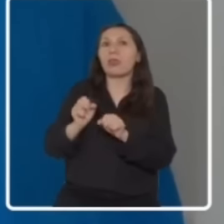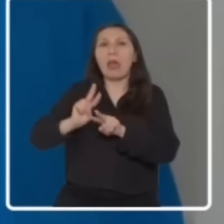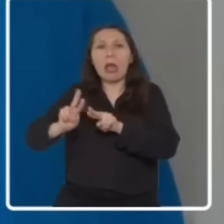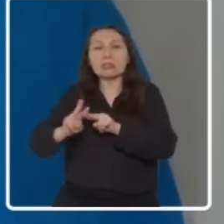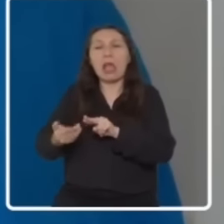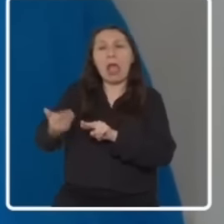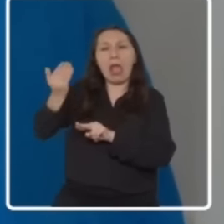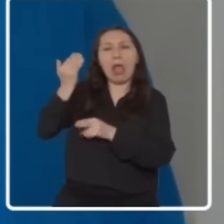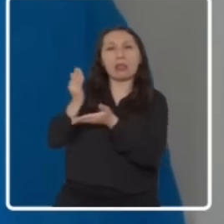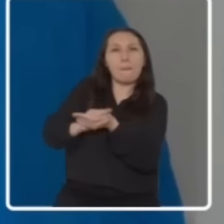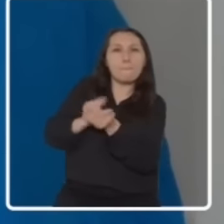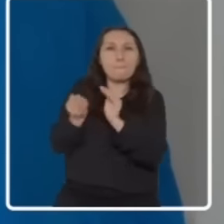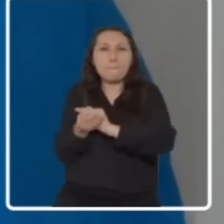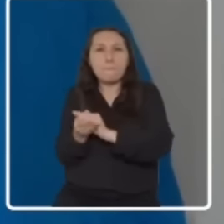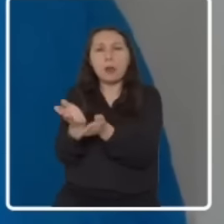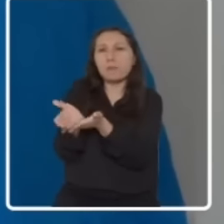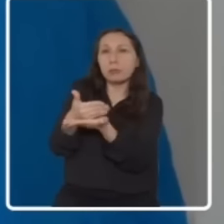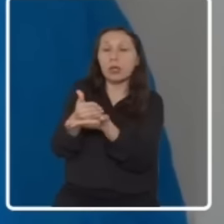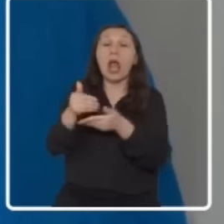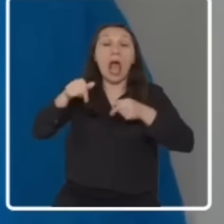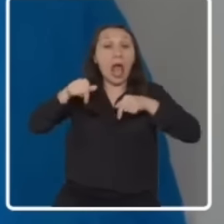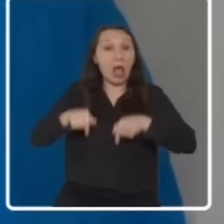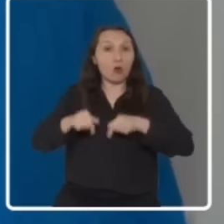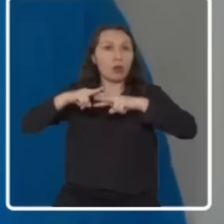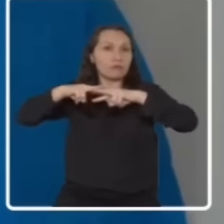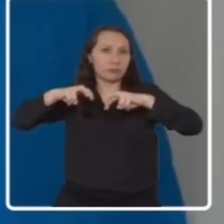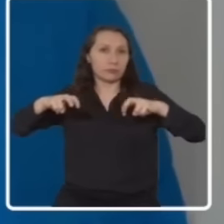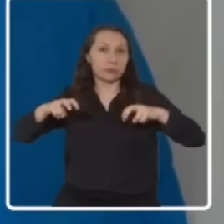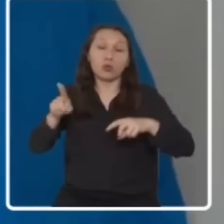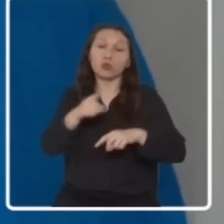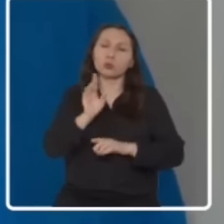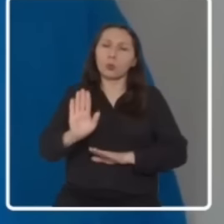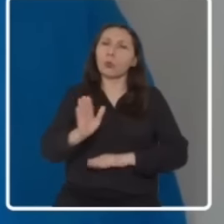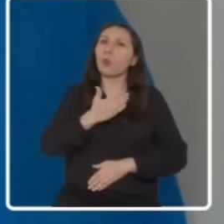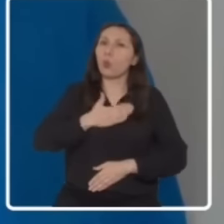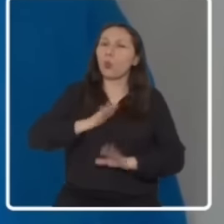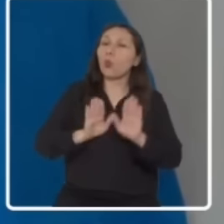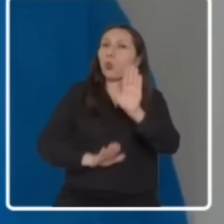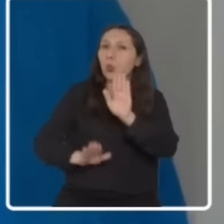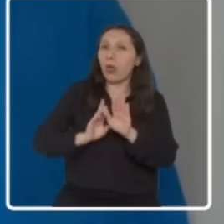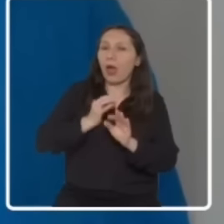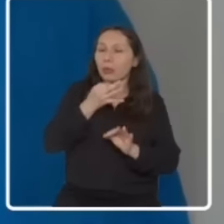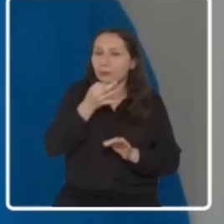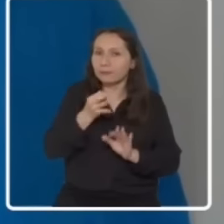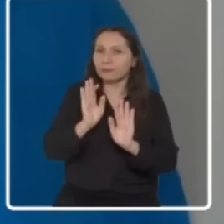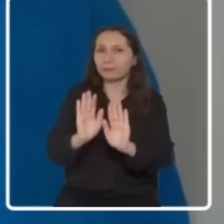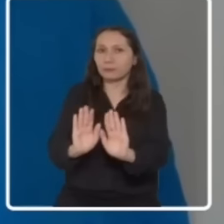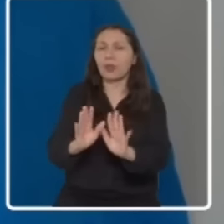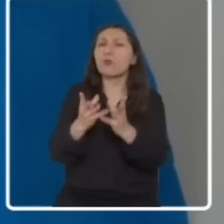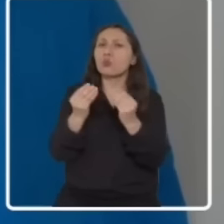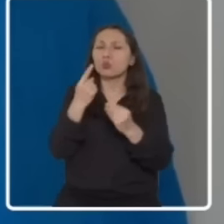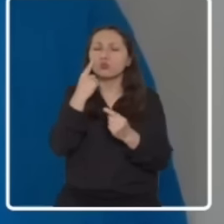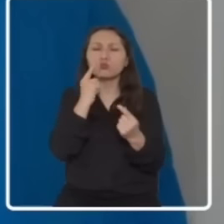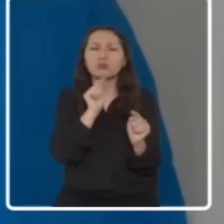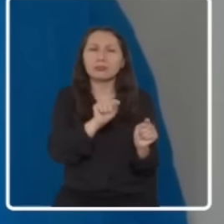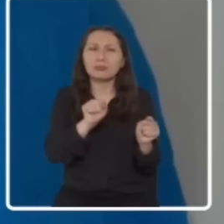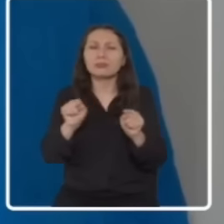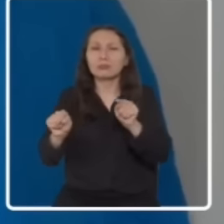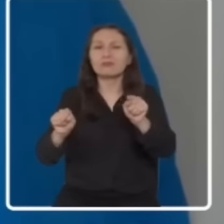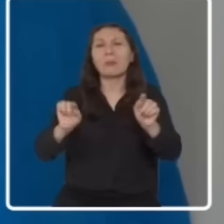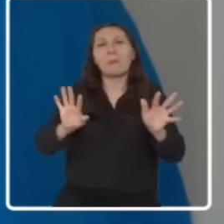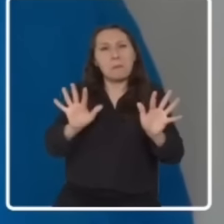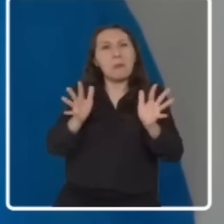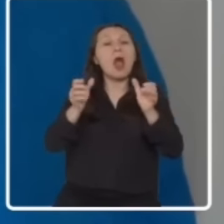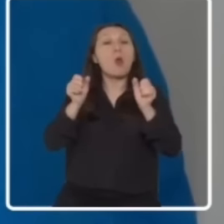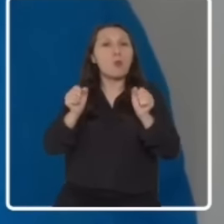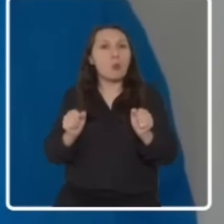acciones orquestadas, hay una investigación en curso, entonces somos prudentes al respecto, pero hay bastantes indicios de que puede haber